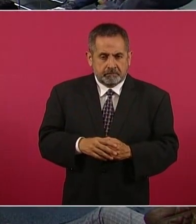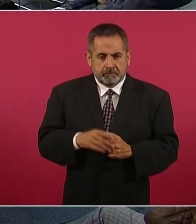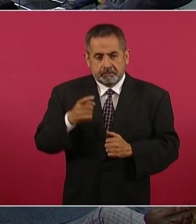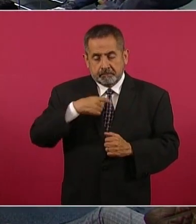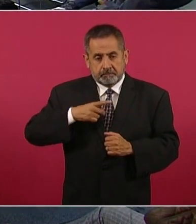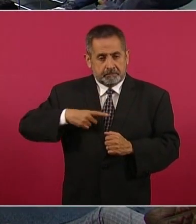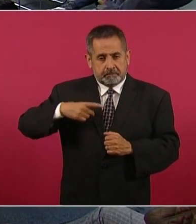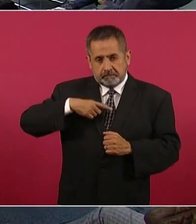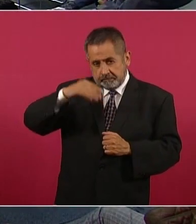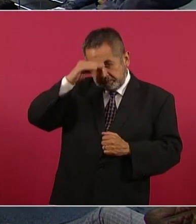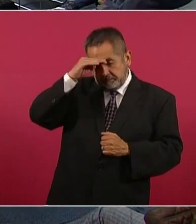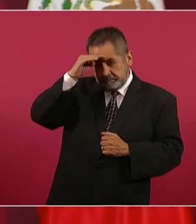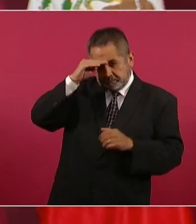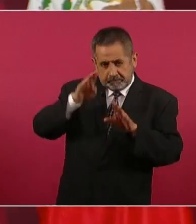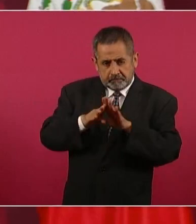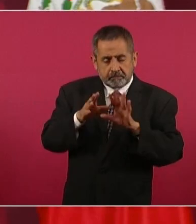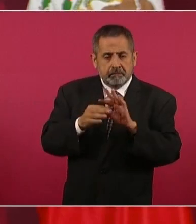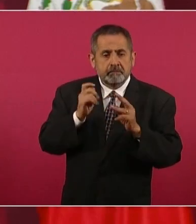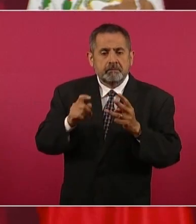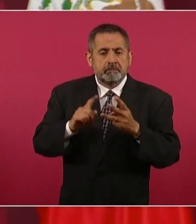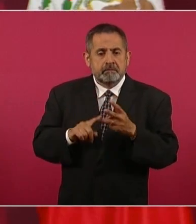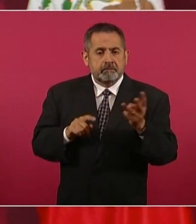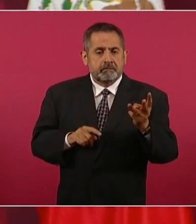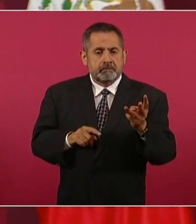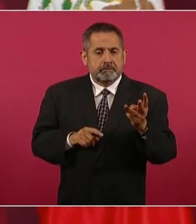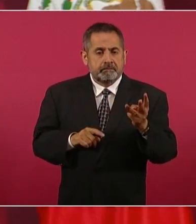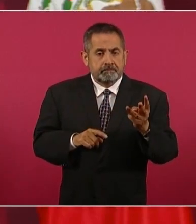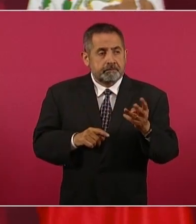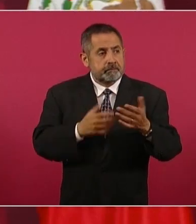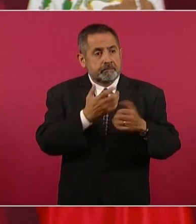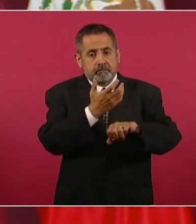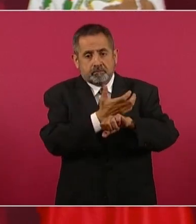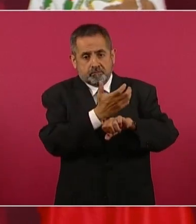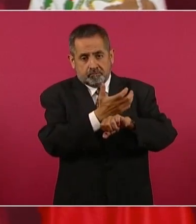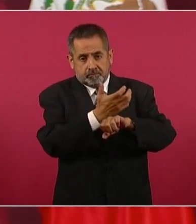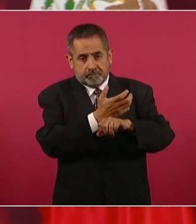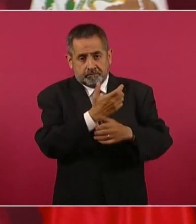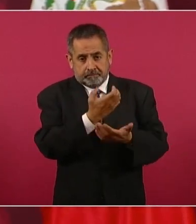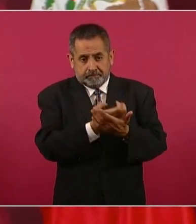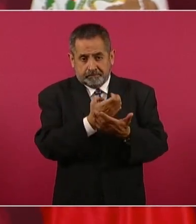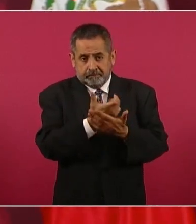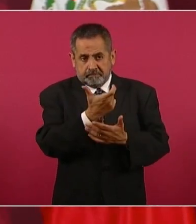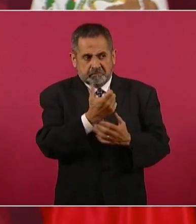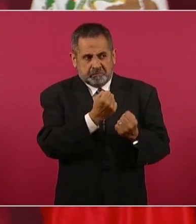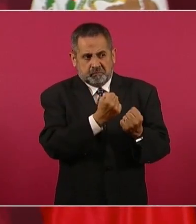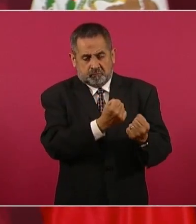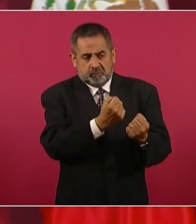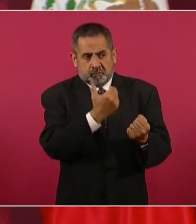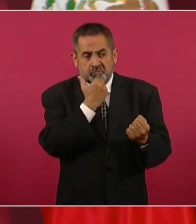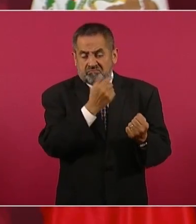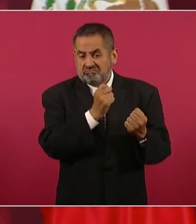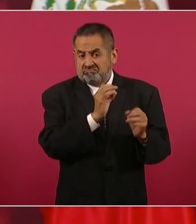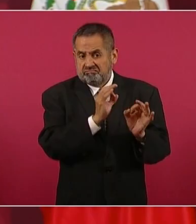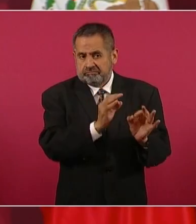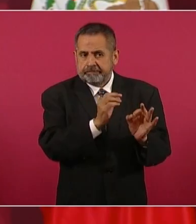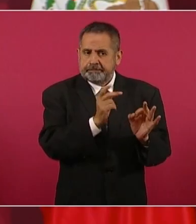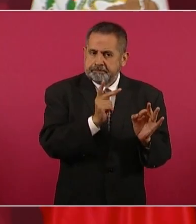tener en consideración es que la economía de Estados Unidos es una economía muy fuerte, sin embargo,